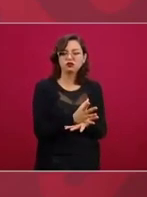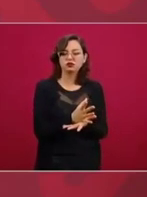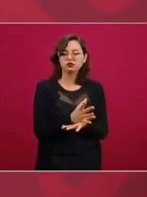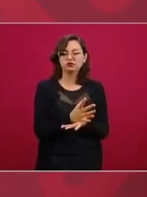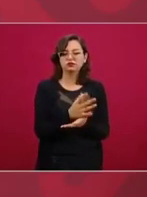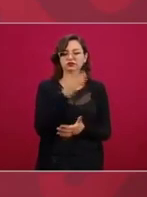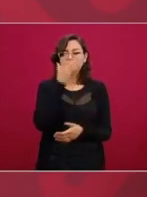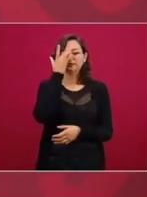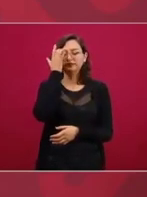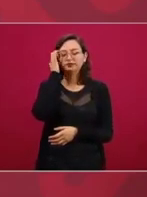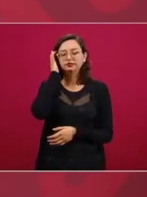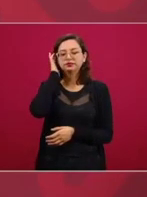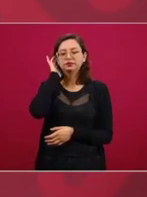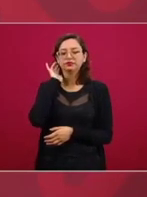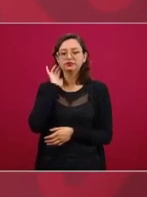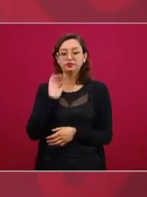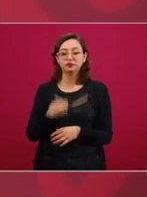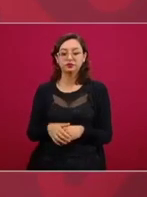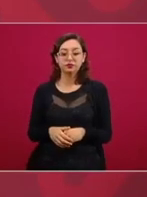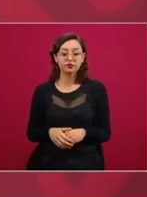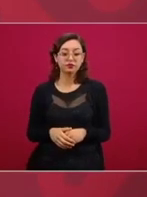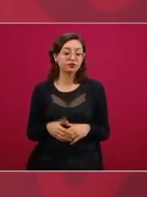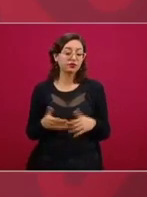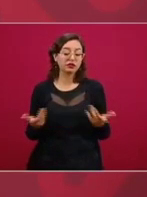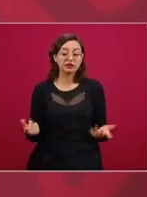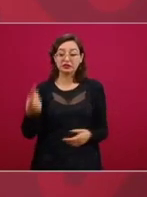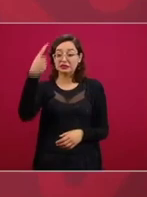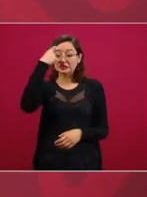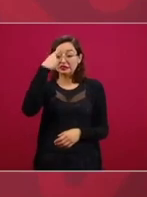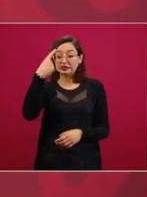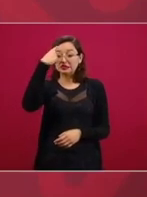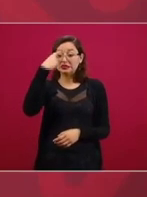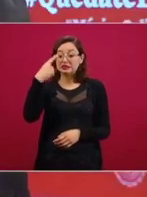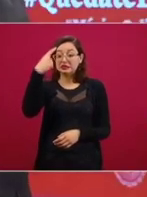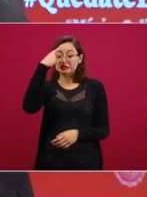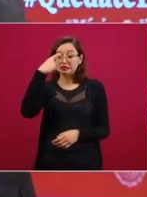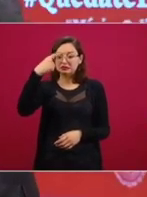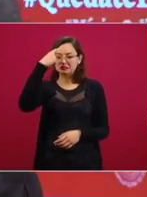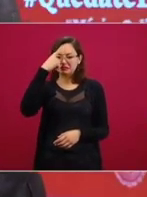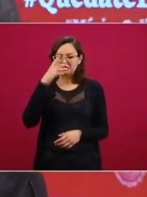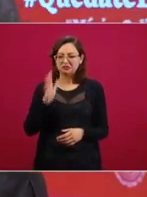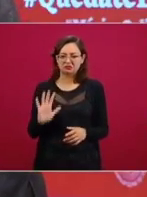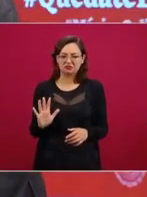Así, así van sus comentarios. Bueno,